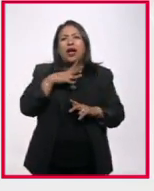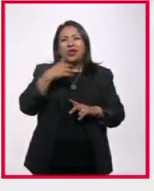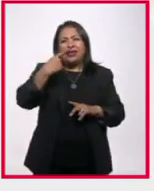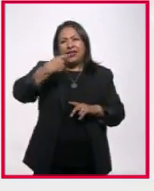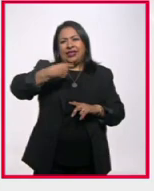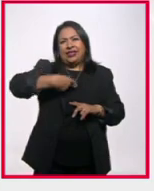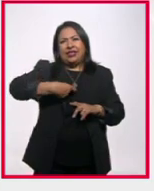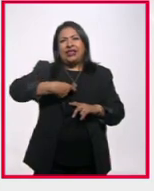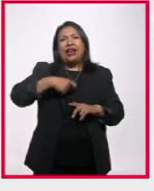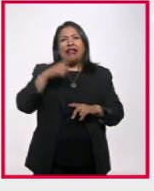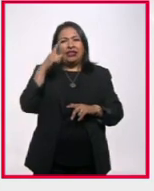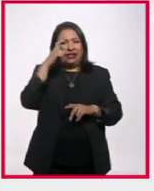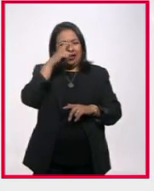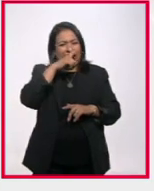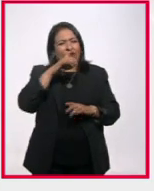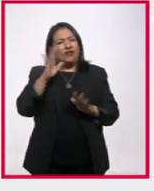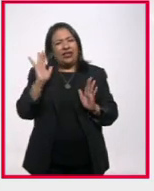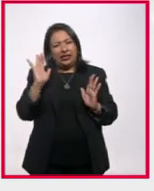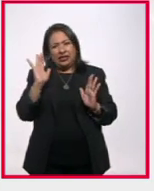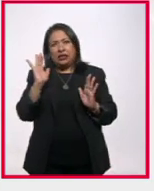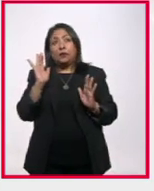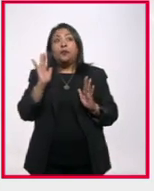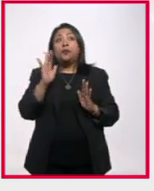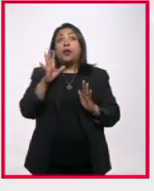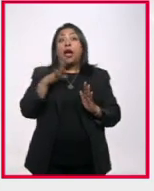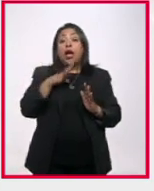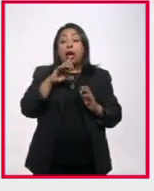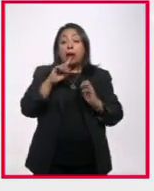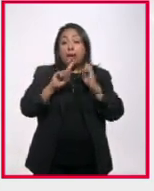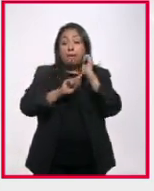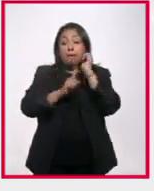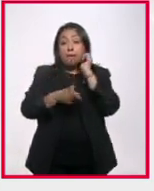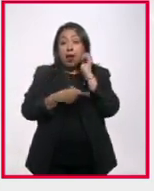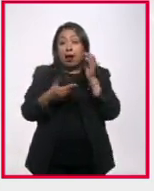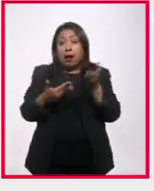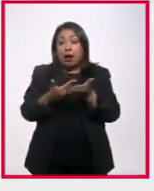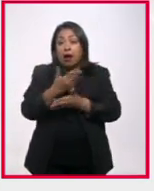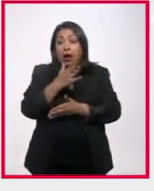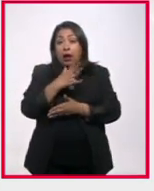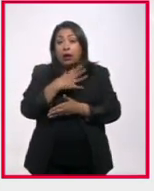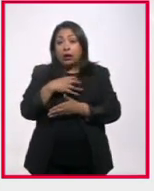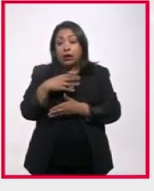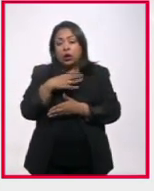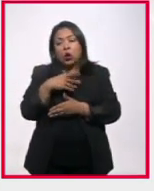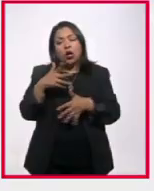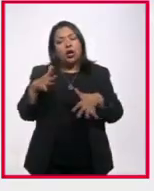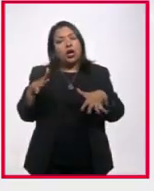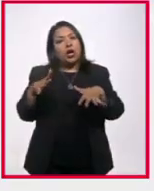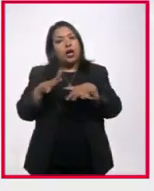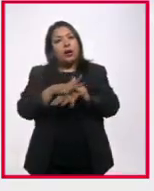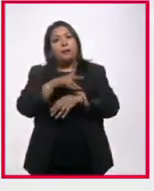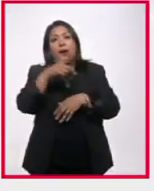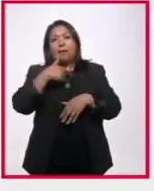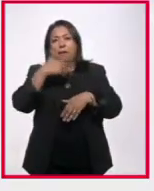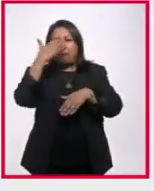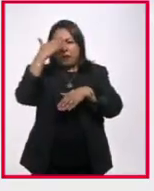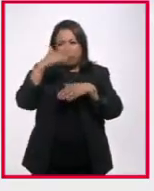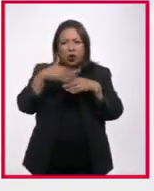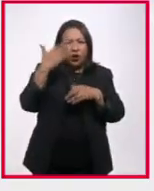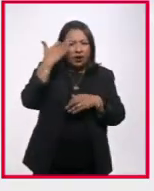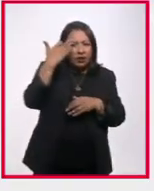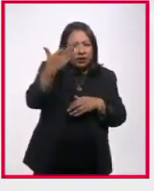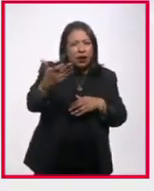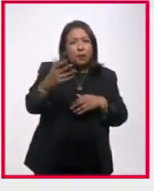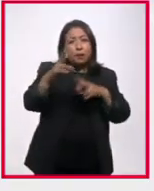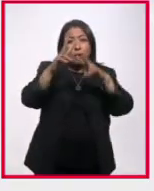identidad complicada. Y con la maternidad, cambia. La memoria y el tiempo son temas que cruzan